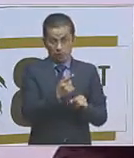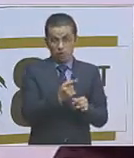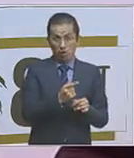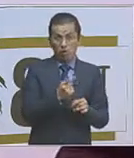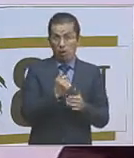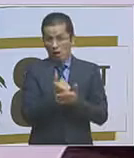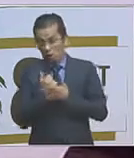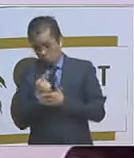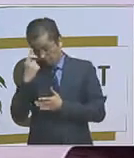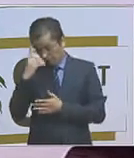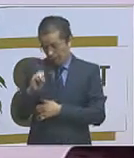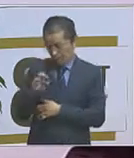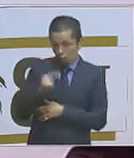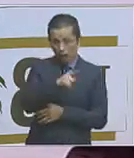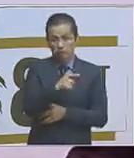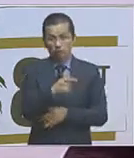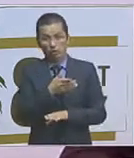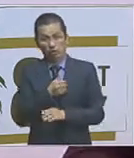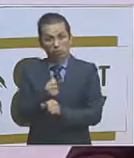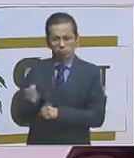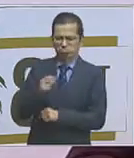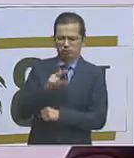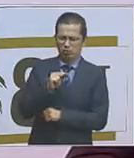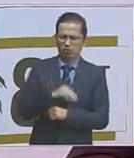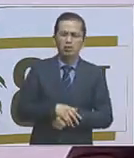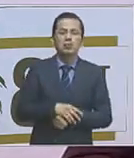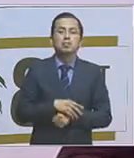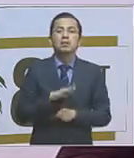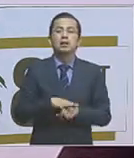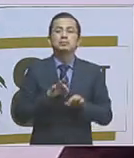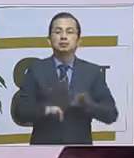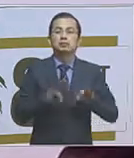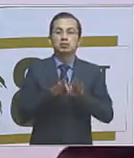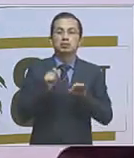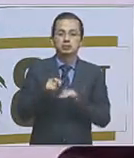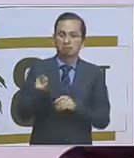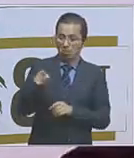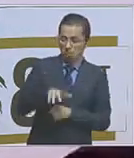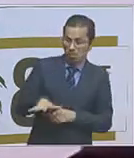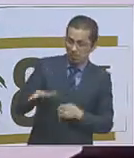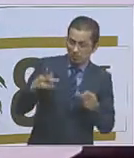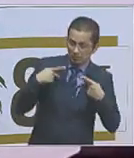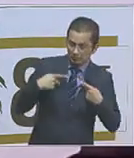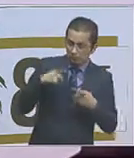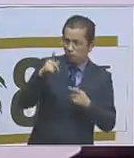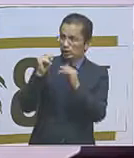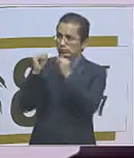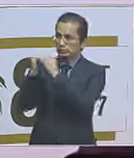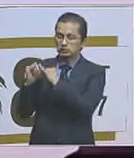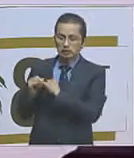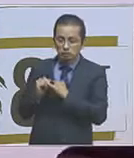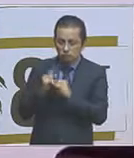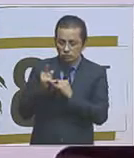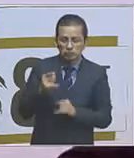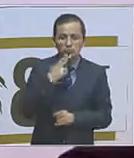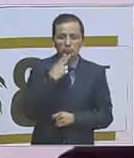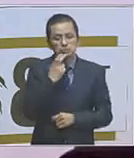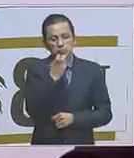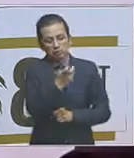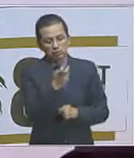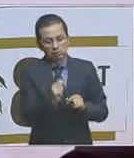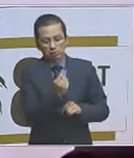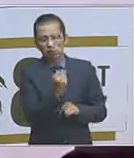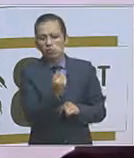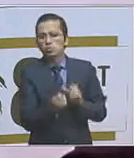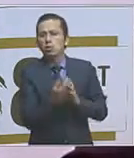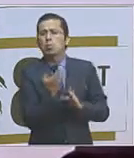impacta es como las personas y las instituciones elige y aplicar la nueva tecnología no